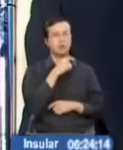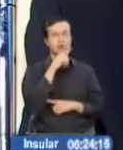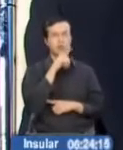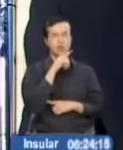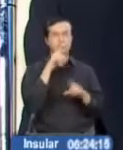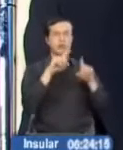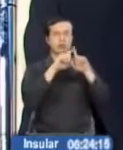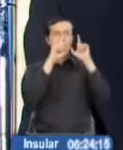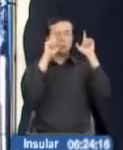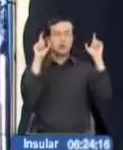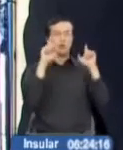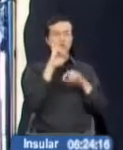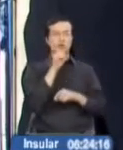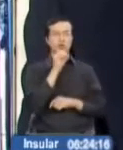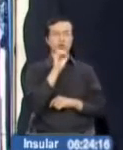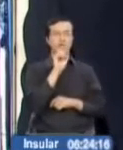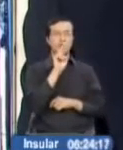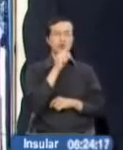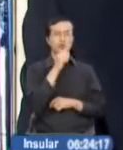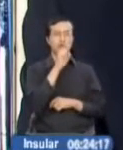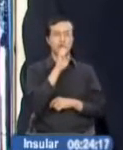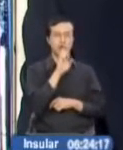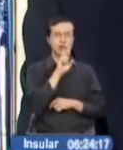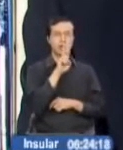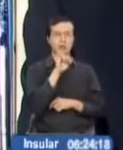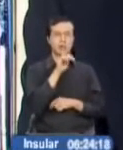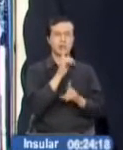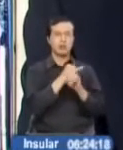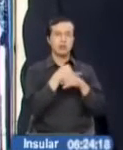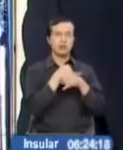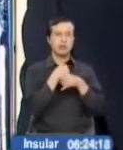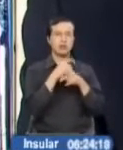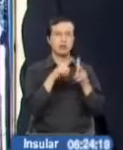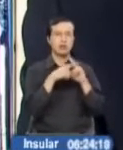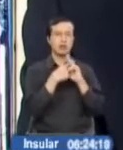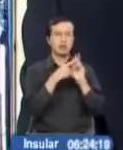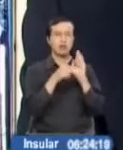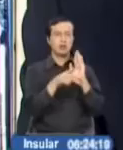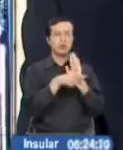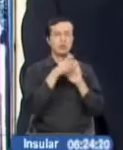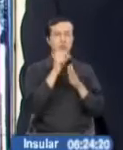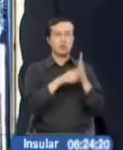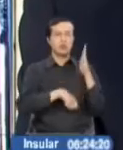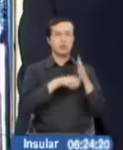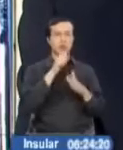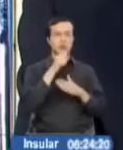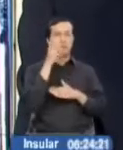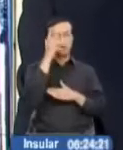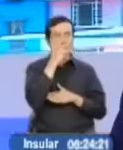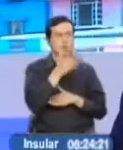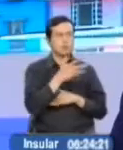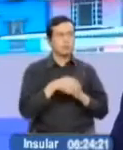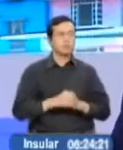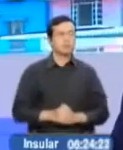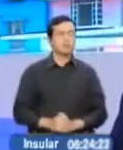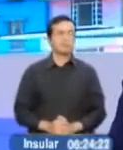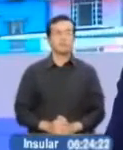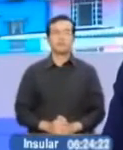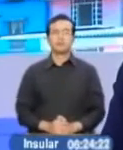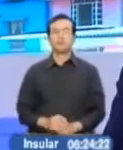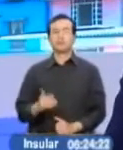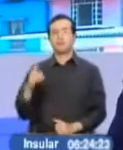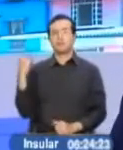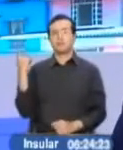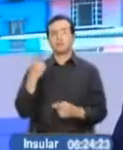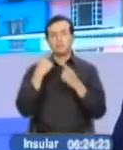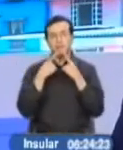a la empresa de Jorge Vivar, Servicios de Ingeniería Mecánica, contratista de la refinería de Esmeraldas. Nosotros hemos dicho